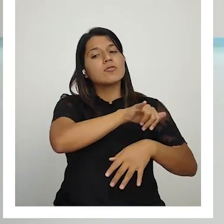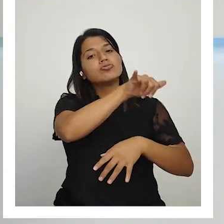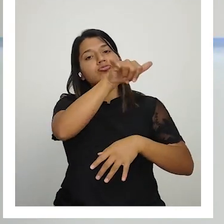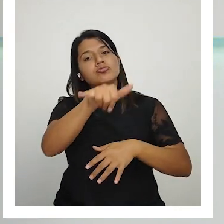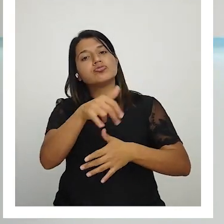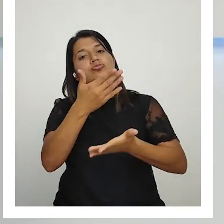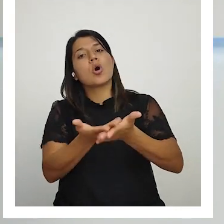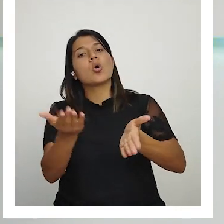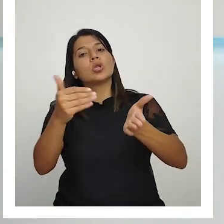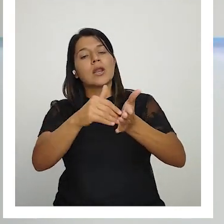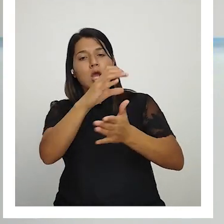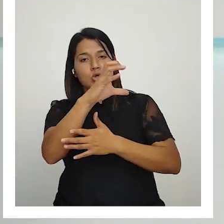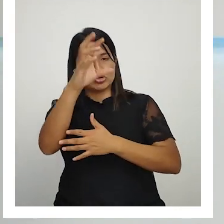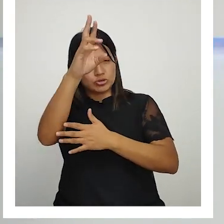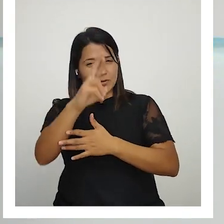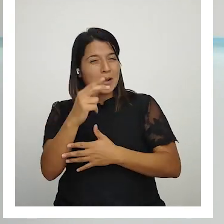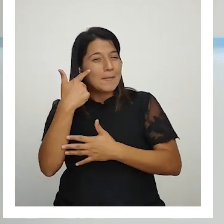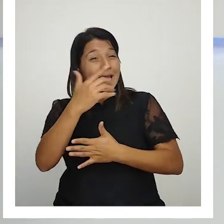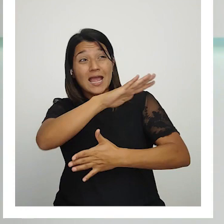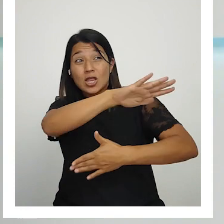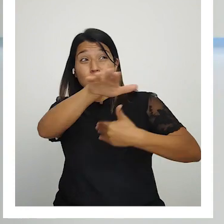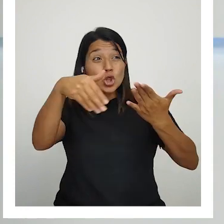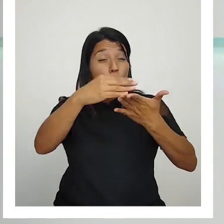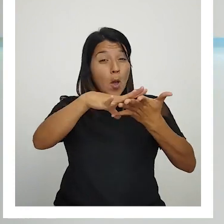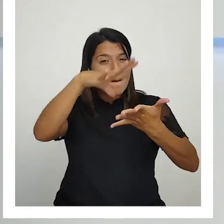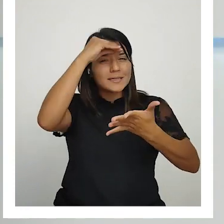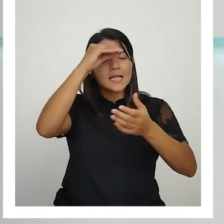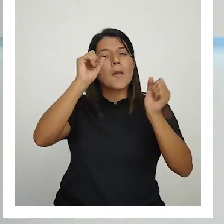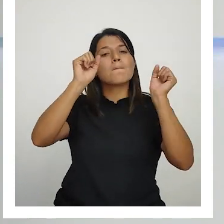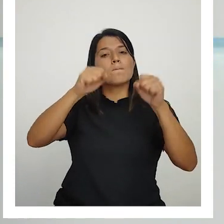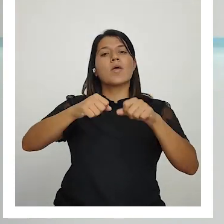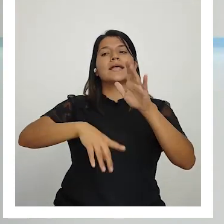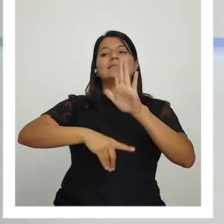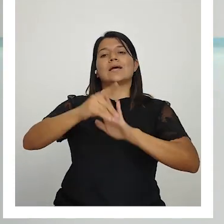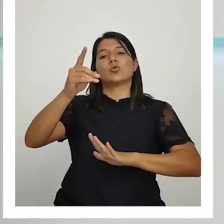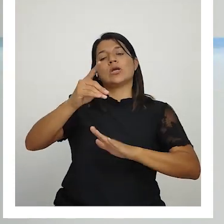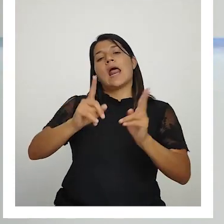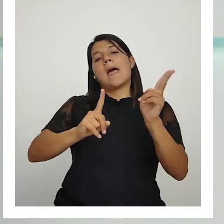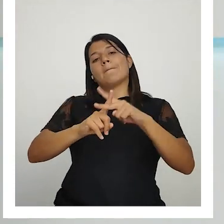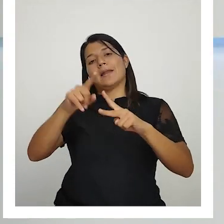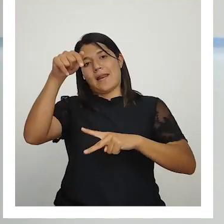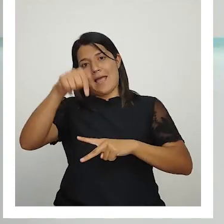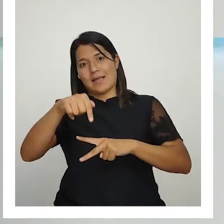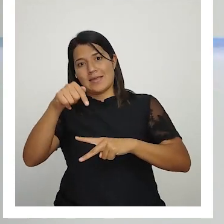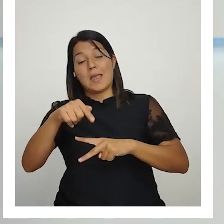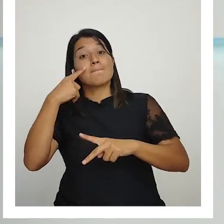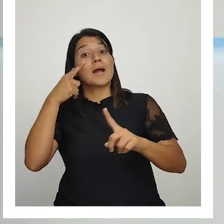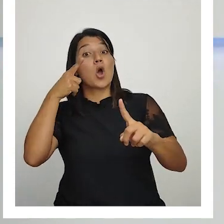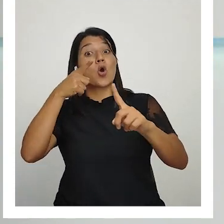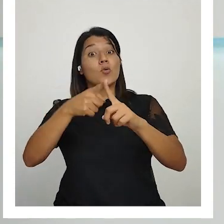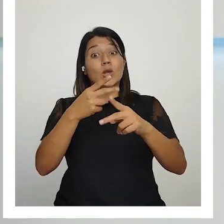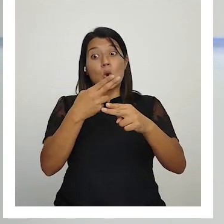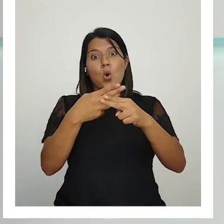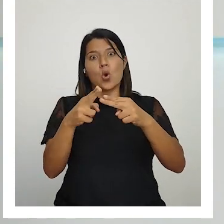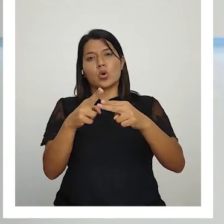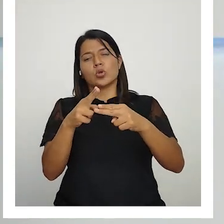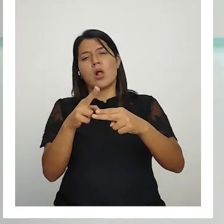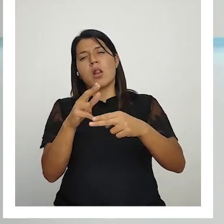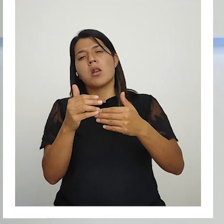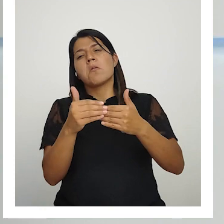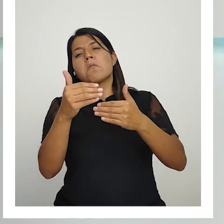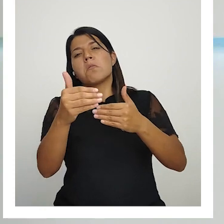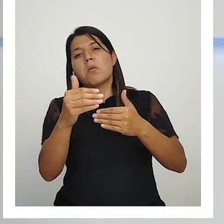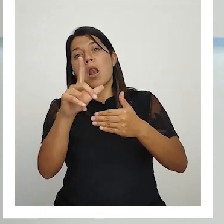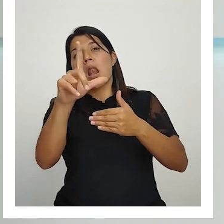y puedan poner en práctica todo el conocimiento adquirido para que puedan desarrollar pues los objetivos de corto, mediano y largo plazo que nos comentaron